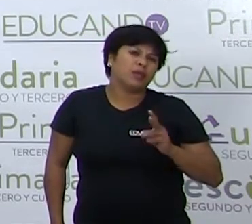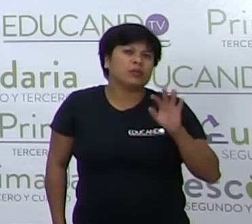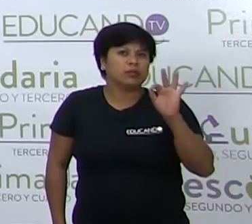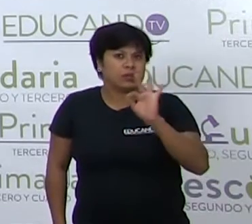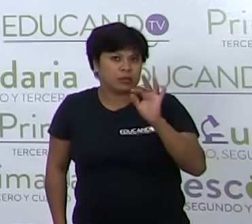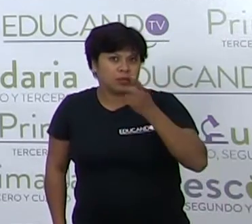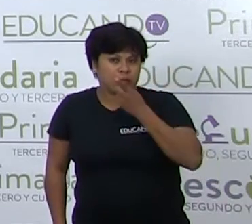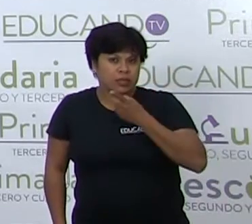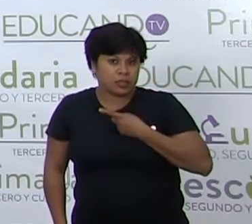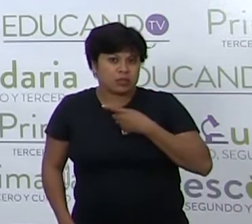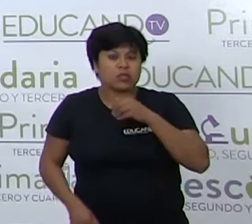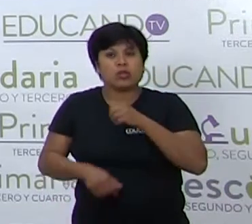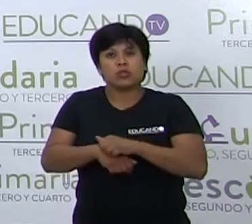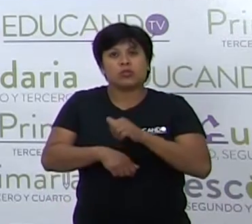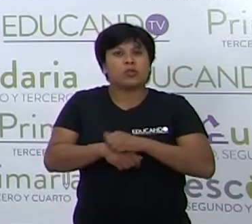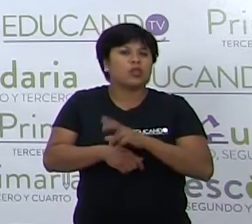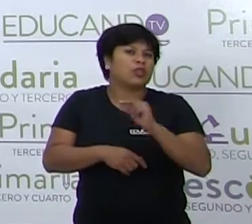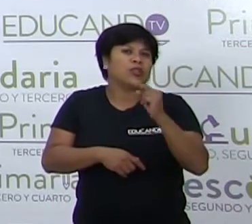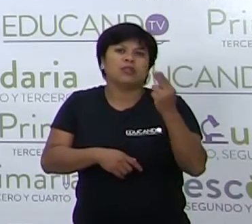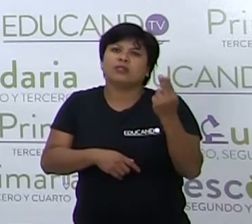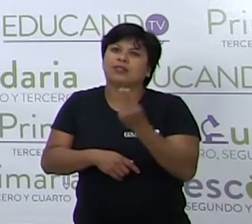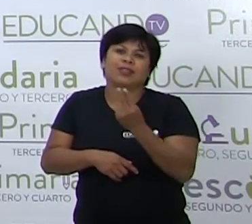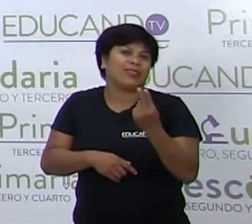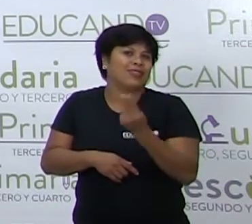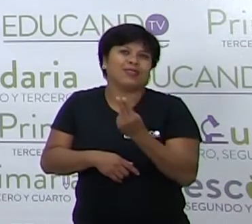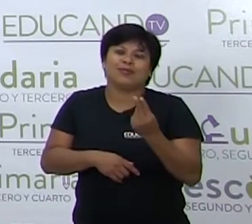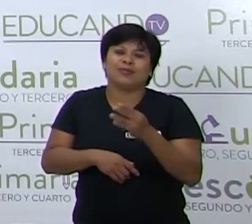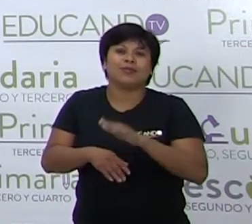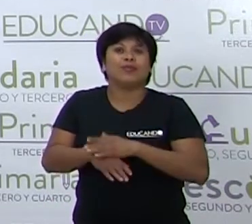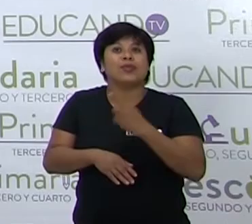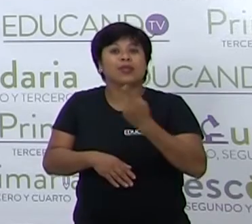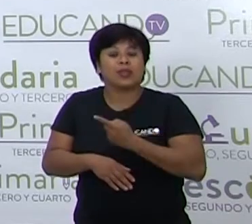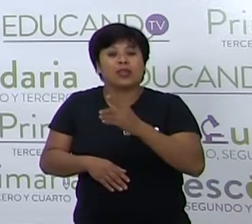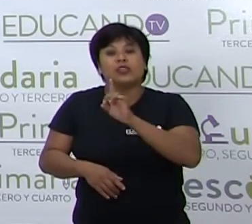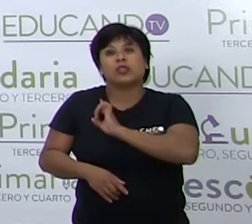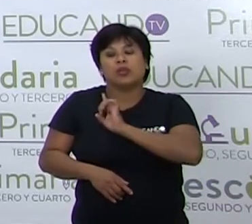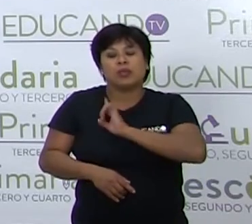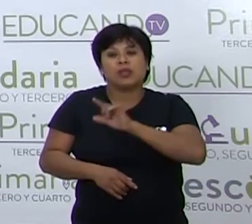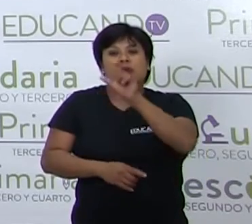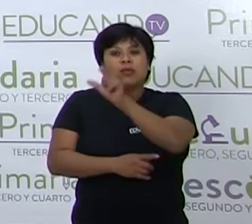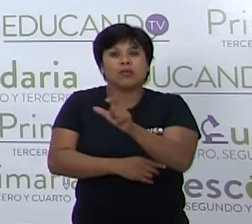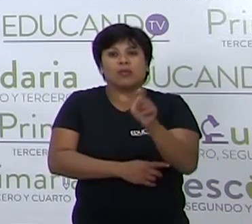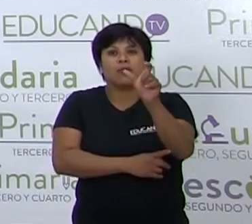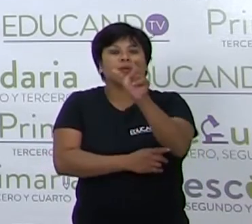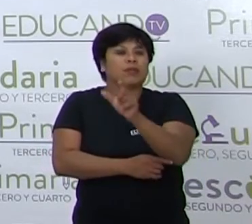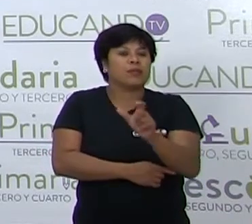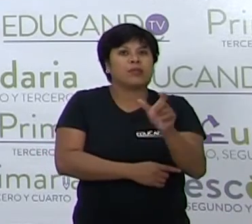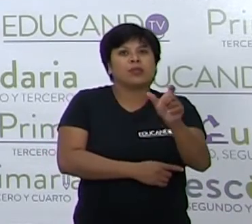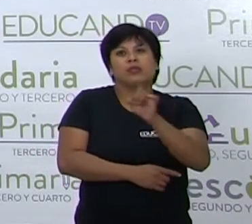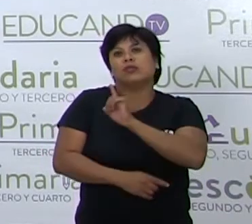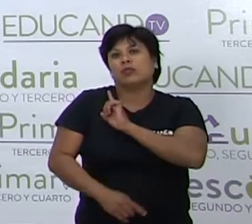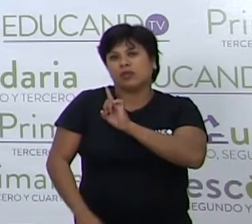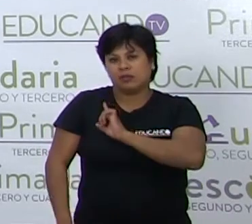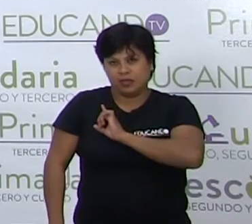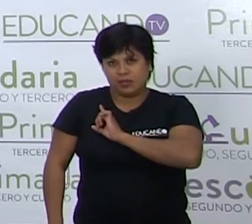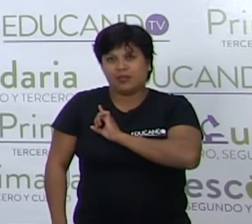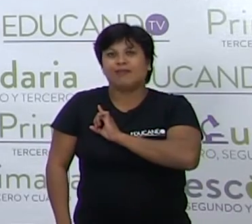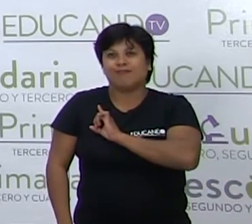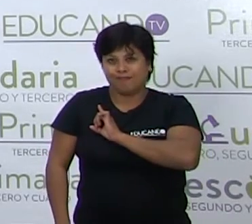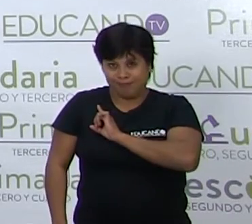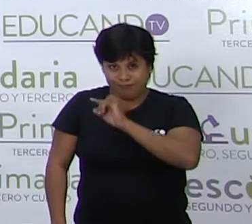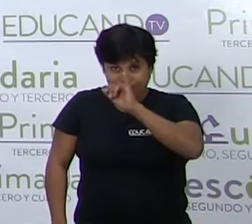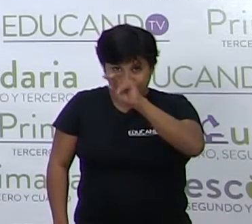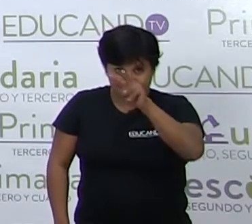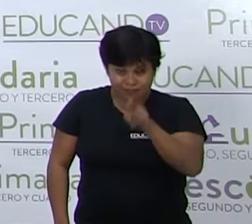me están dando los números, ya no es necesario. ¿Por qué? Porque simplemente los voy a acomodar,